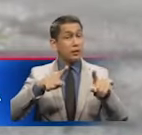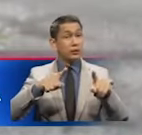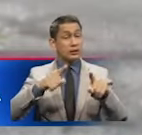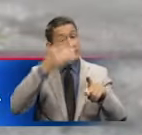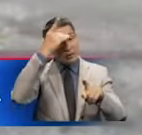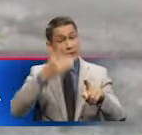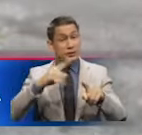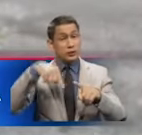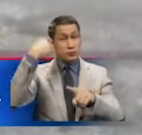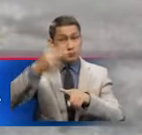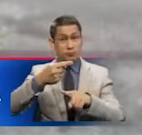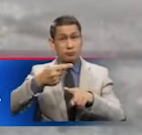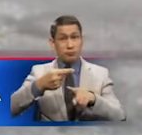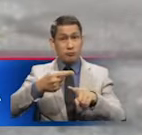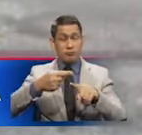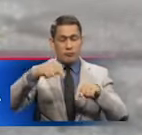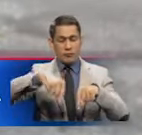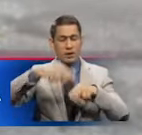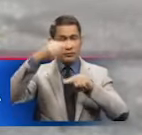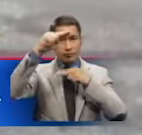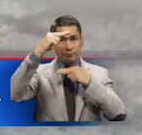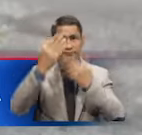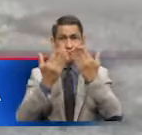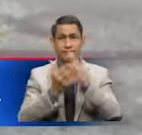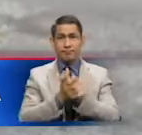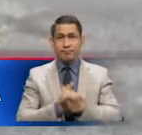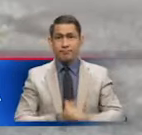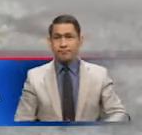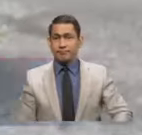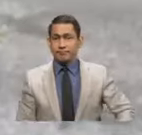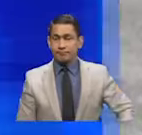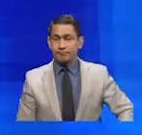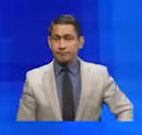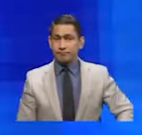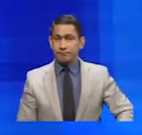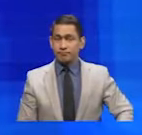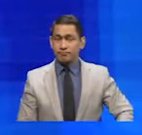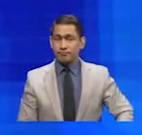información en el noticiero segunda emisión por la señal de TC Televisión.